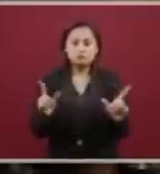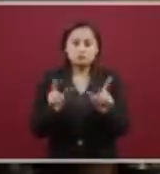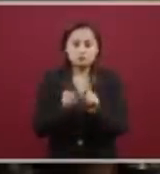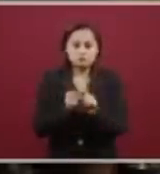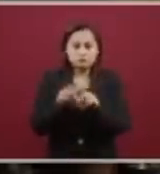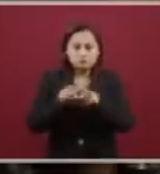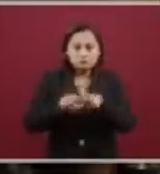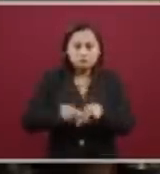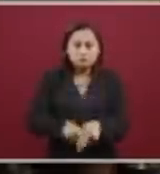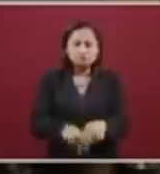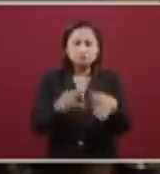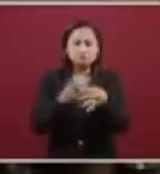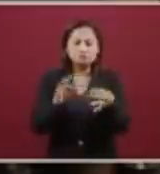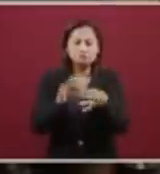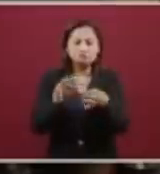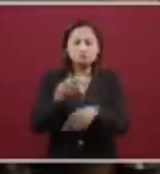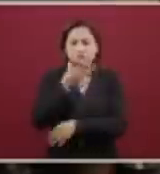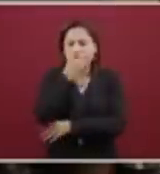espriú